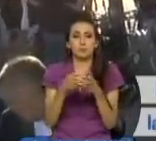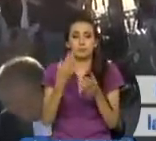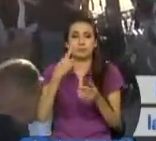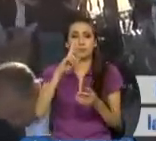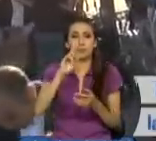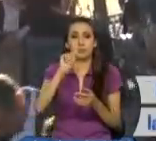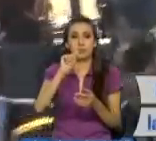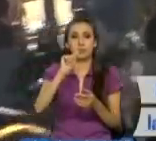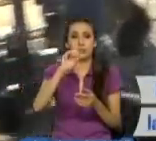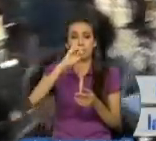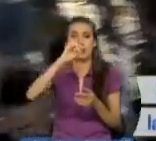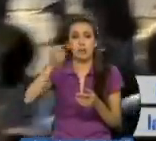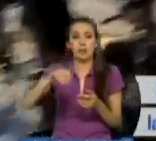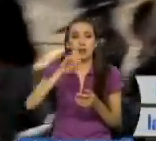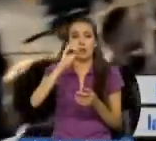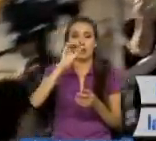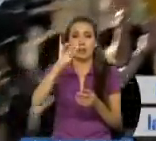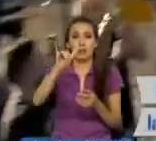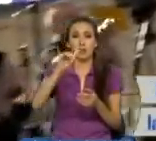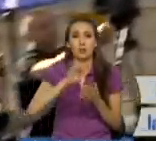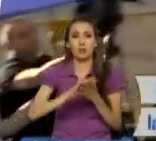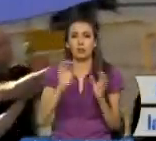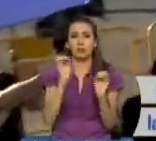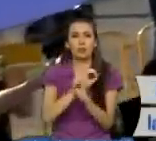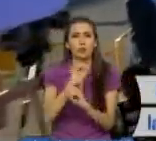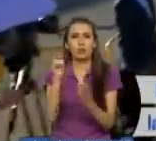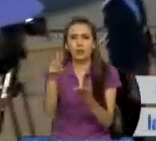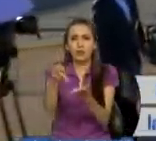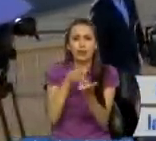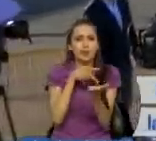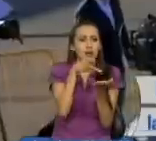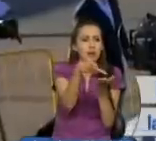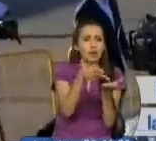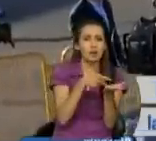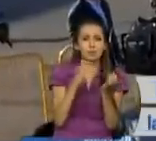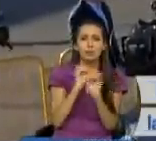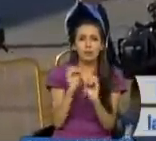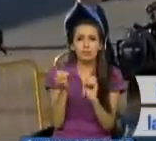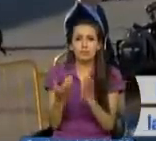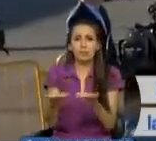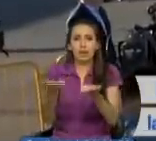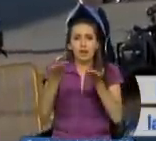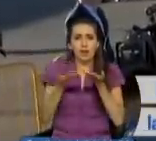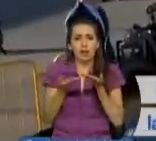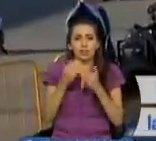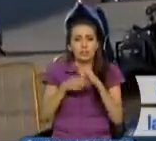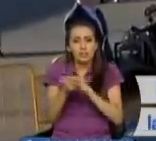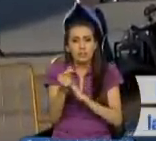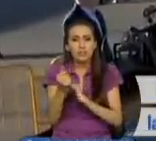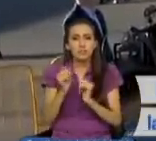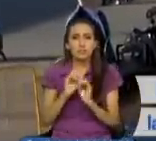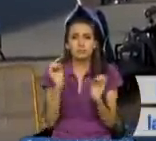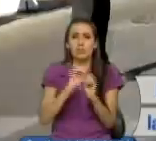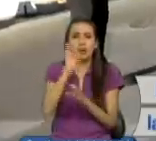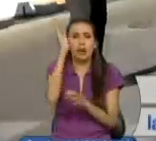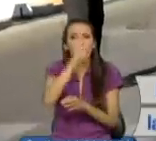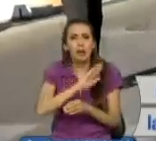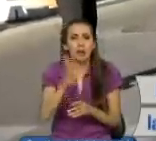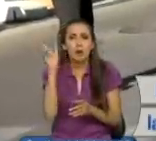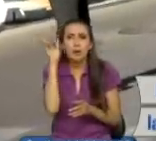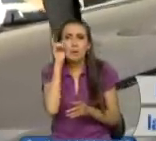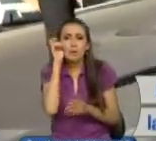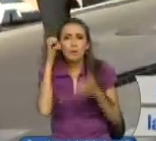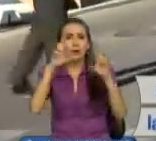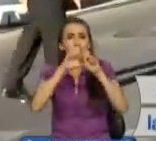dejado claro hasta en siete ocasiones que jamás cobró sobresueldos que jamás recibió dinero negro en sobres y que jamás oyó Que